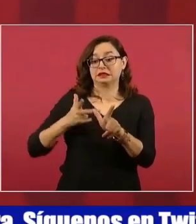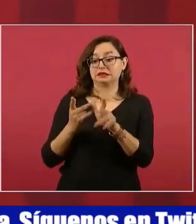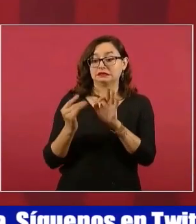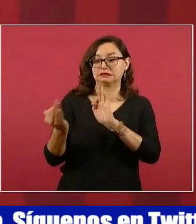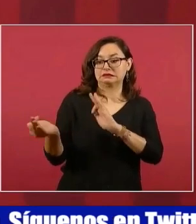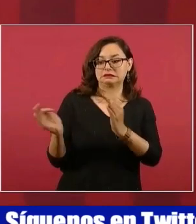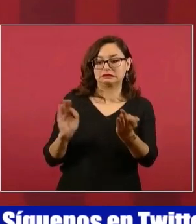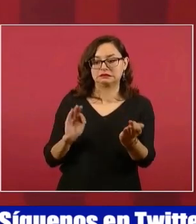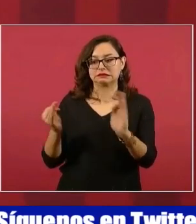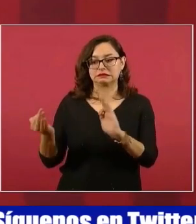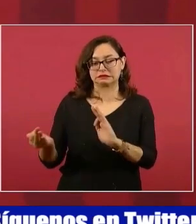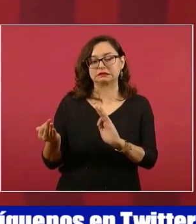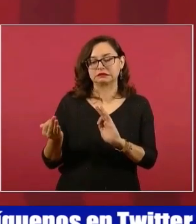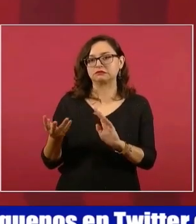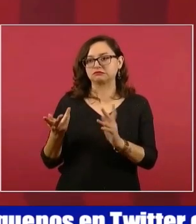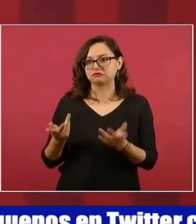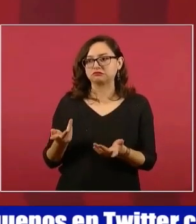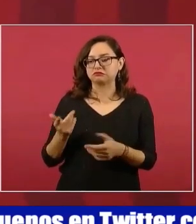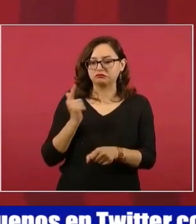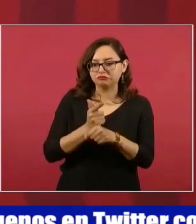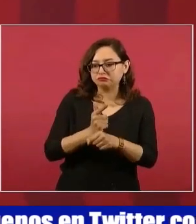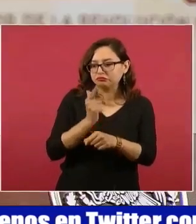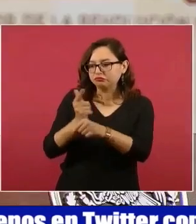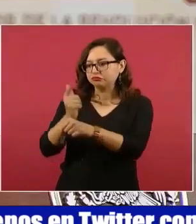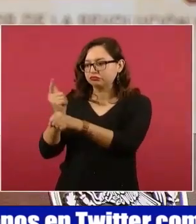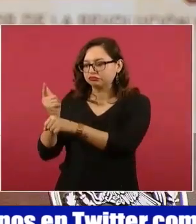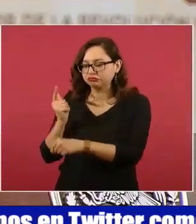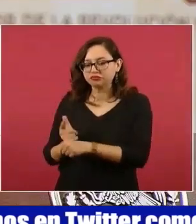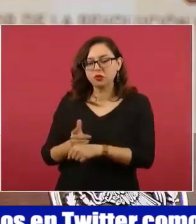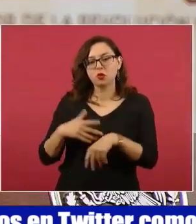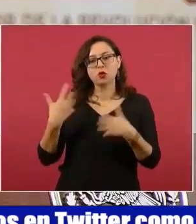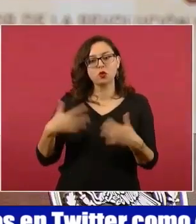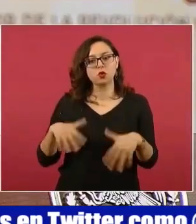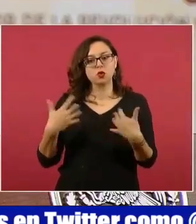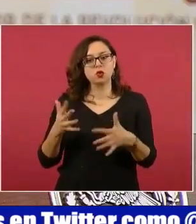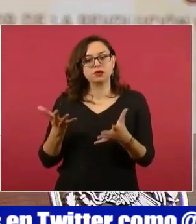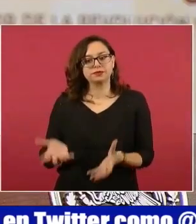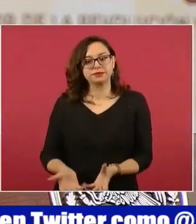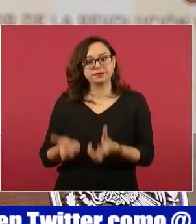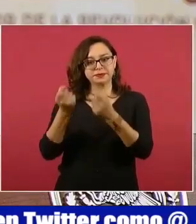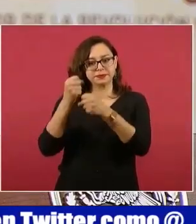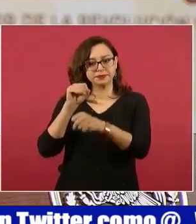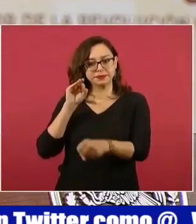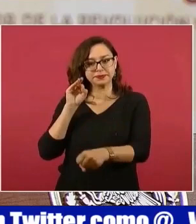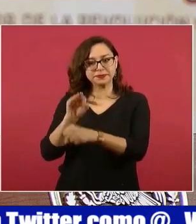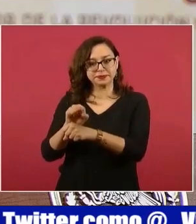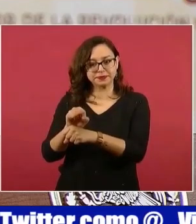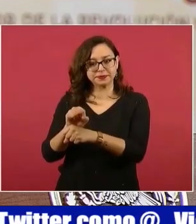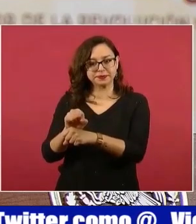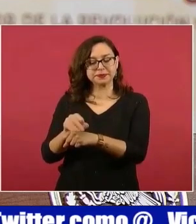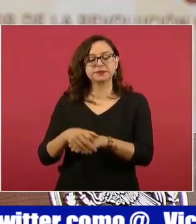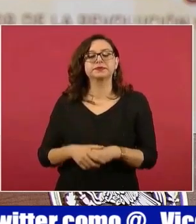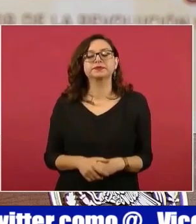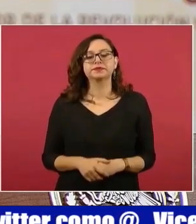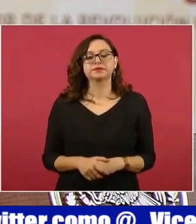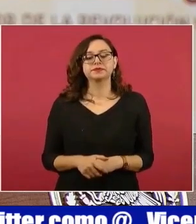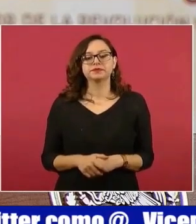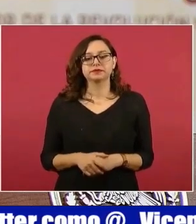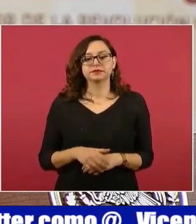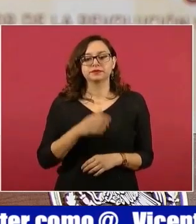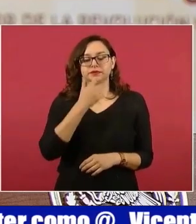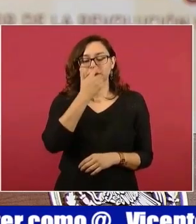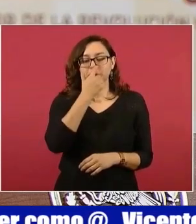siempre recibiendo órdenes del Poder Ejecutivo. Vimos que en muchas ocasiones se utilizaban de manera